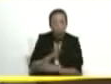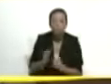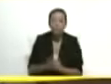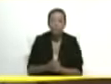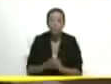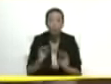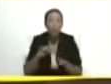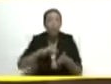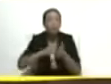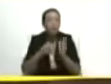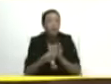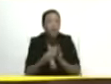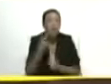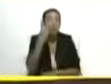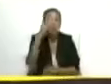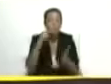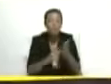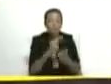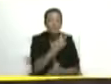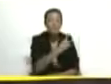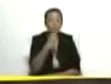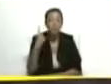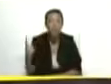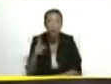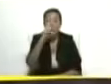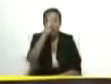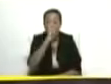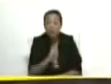lo que significó desde el 2021,